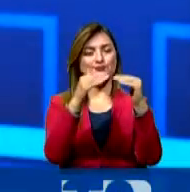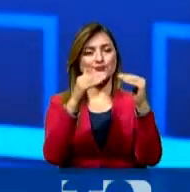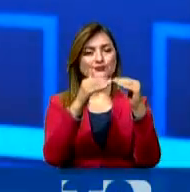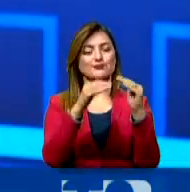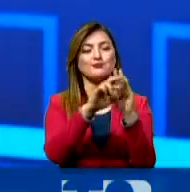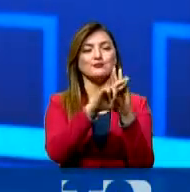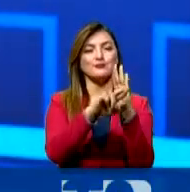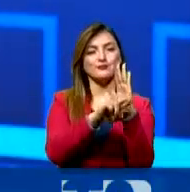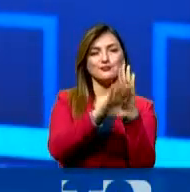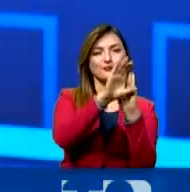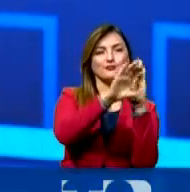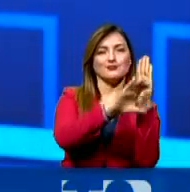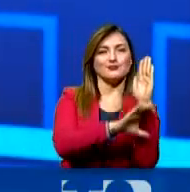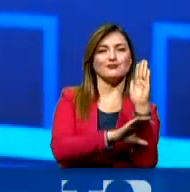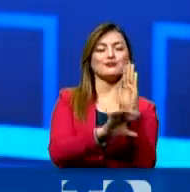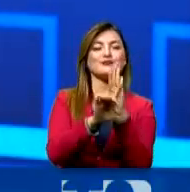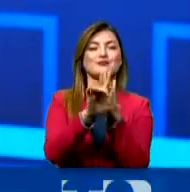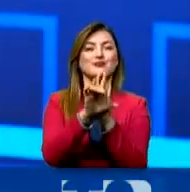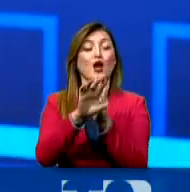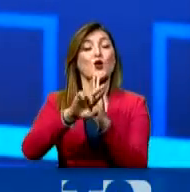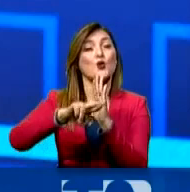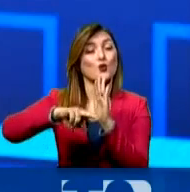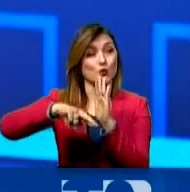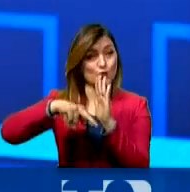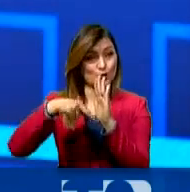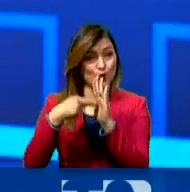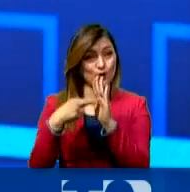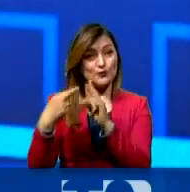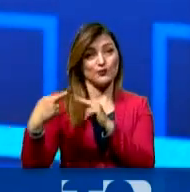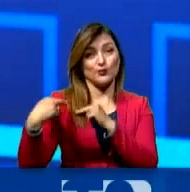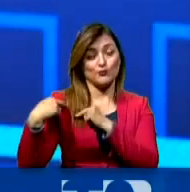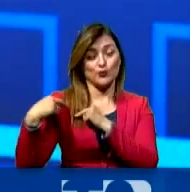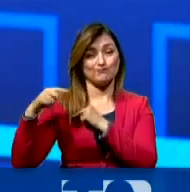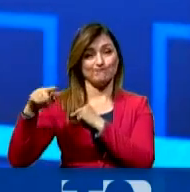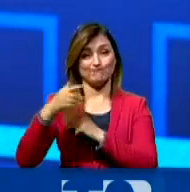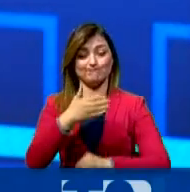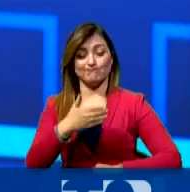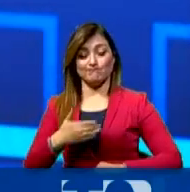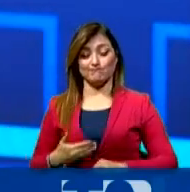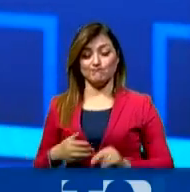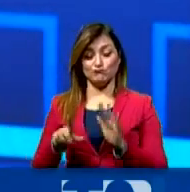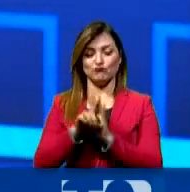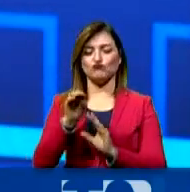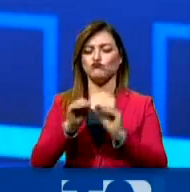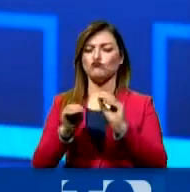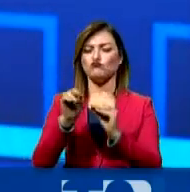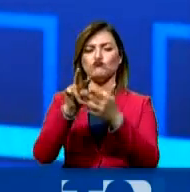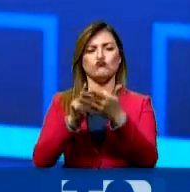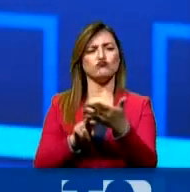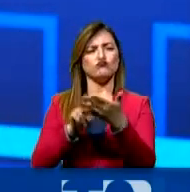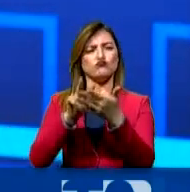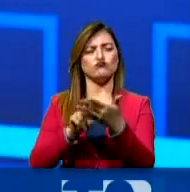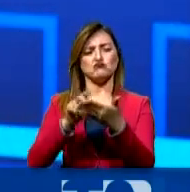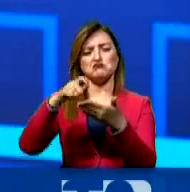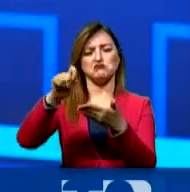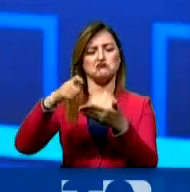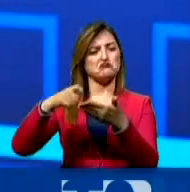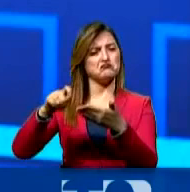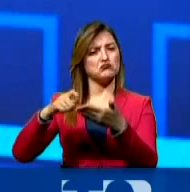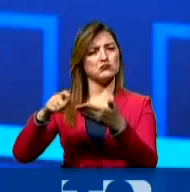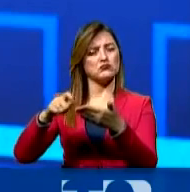el rol que le corresponde como legislador al presidente está absolutamente determinado. Claro está,